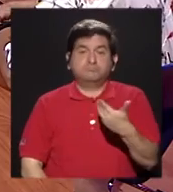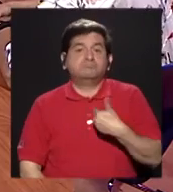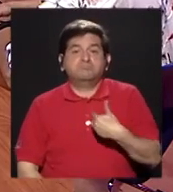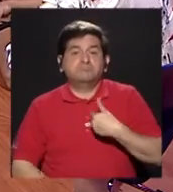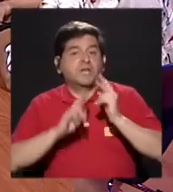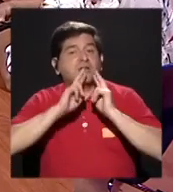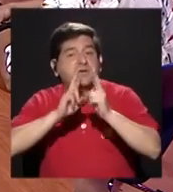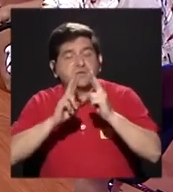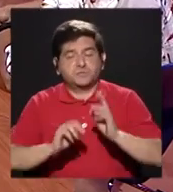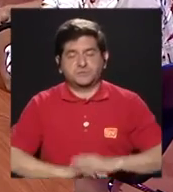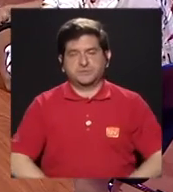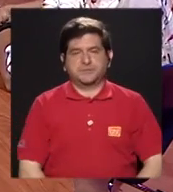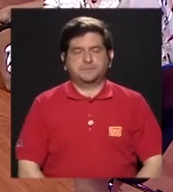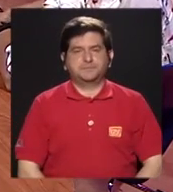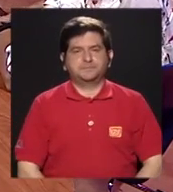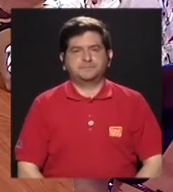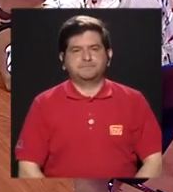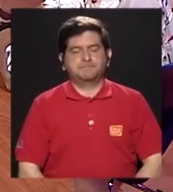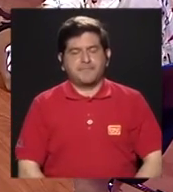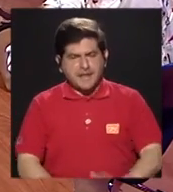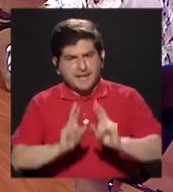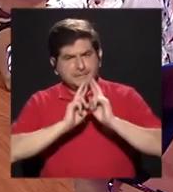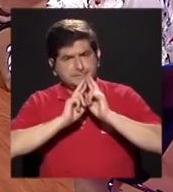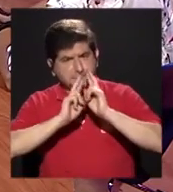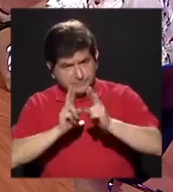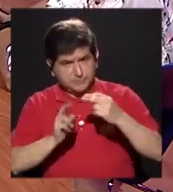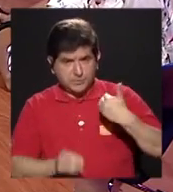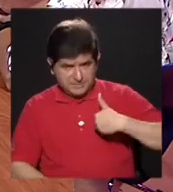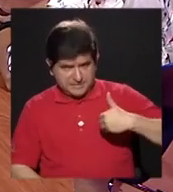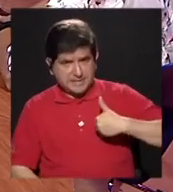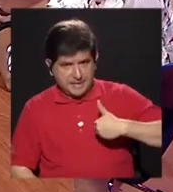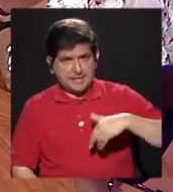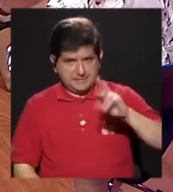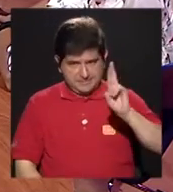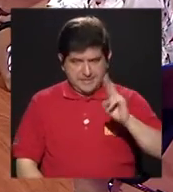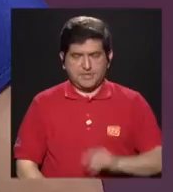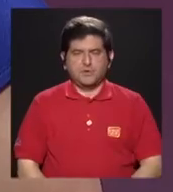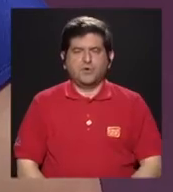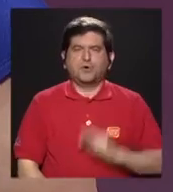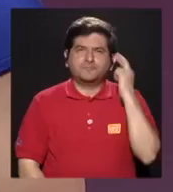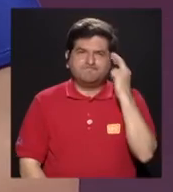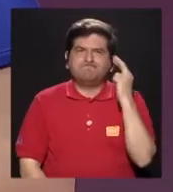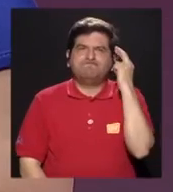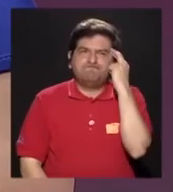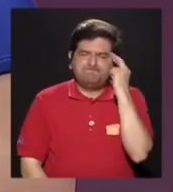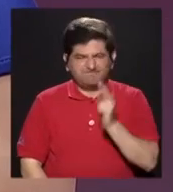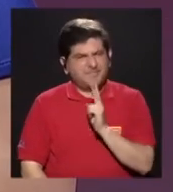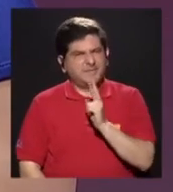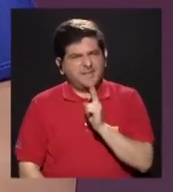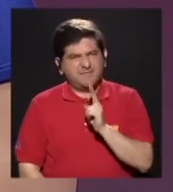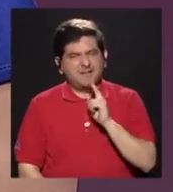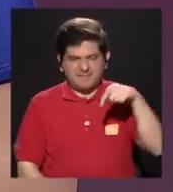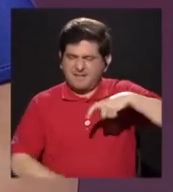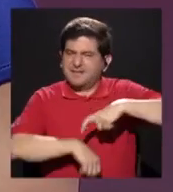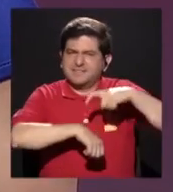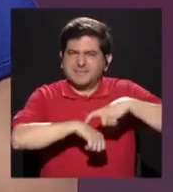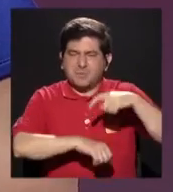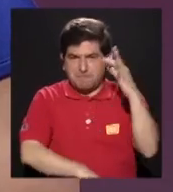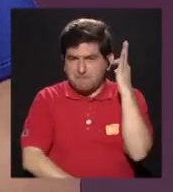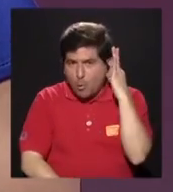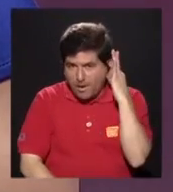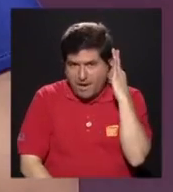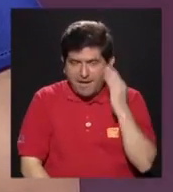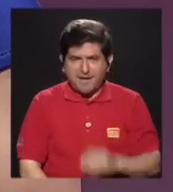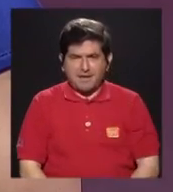y lo que le podemos responder a un rogelio es que reflexione si realmente en estos momentos las mujeres